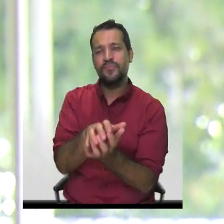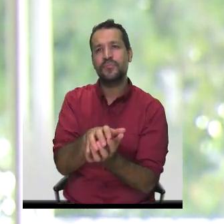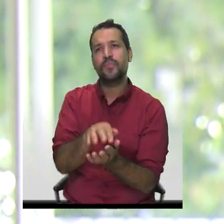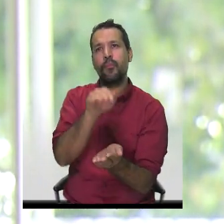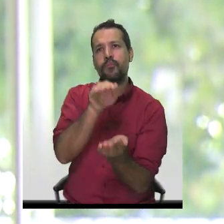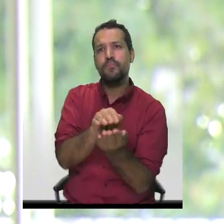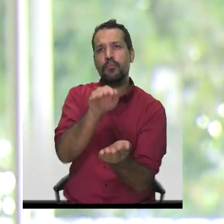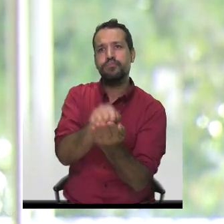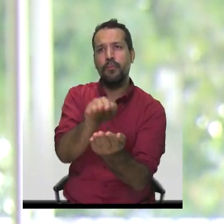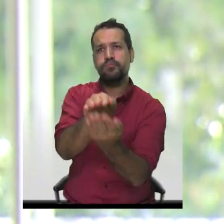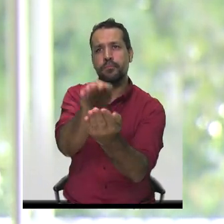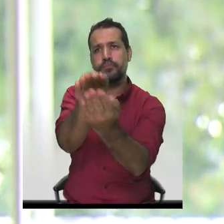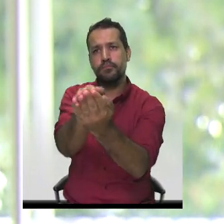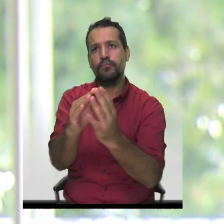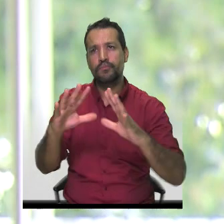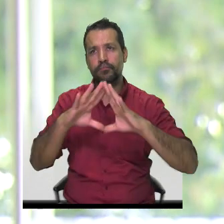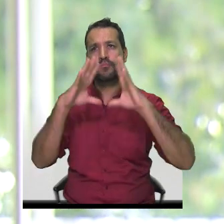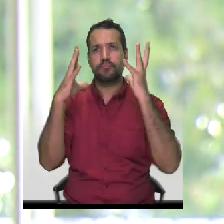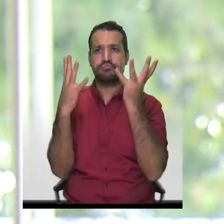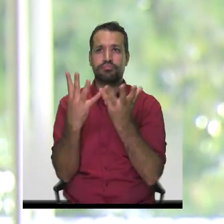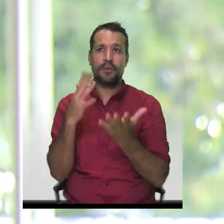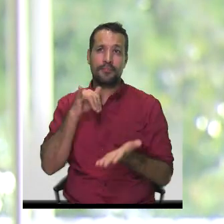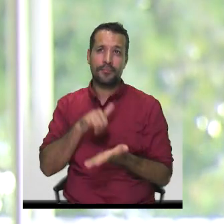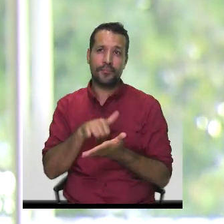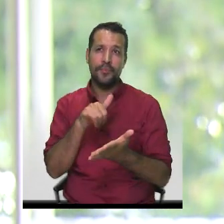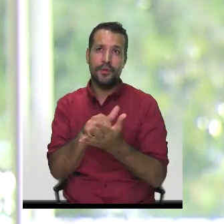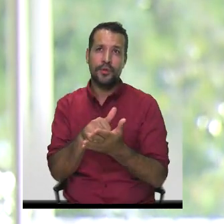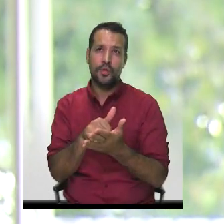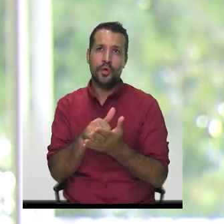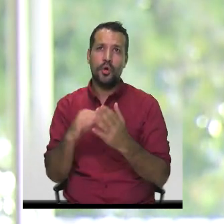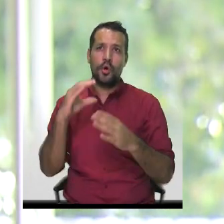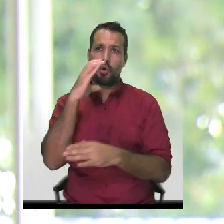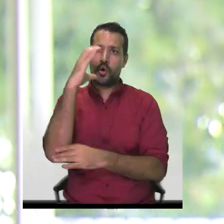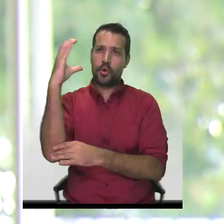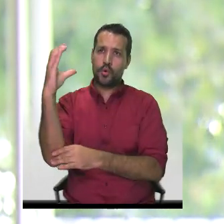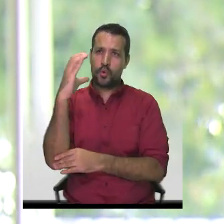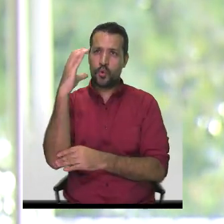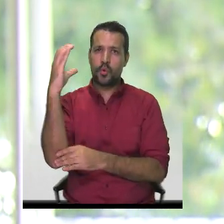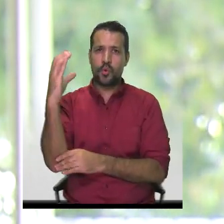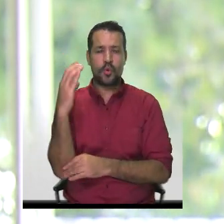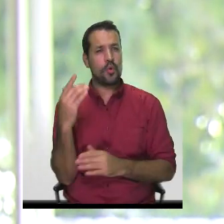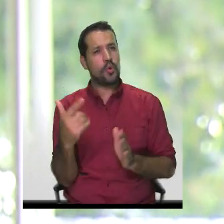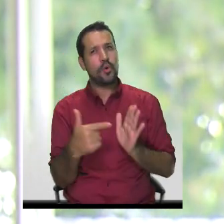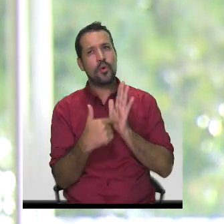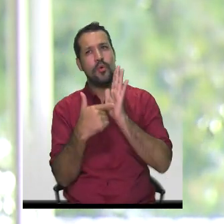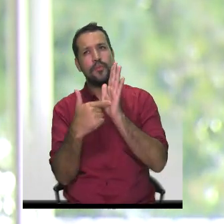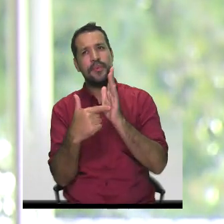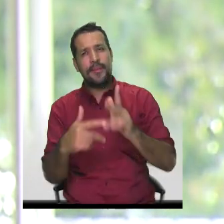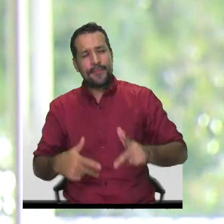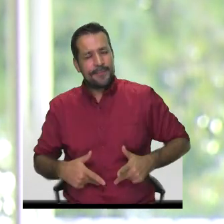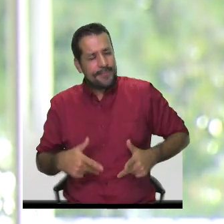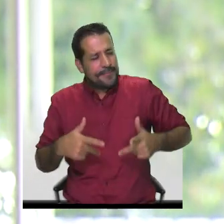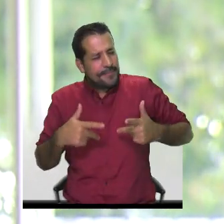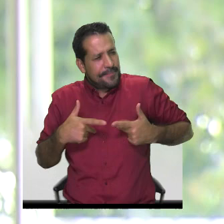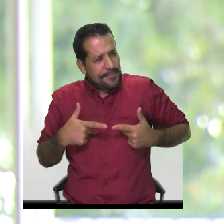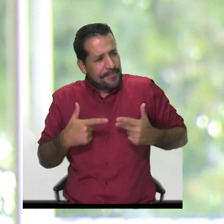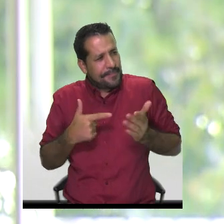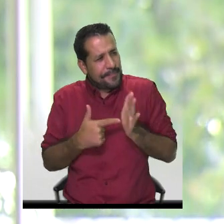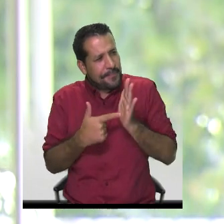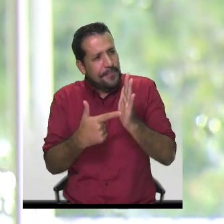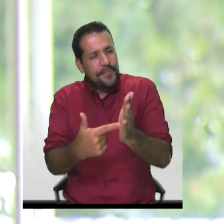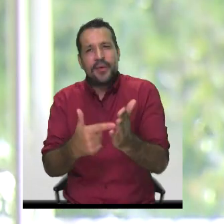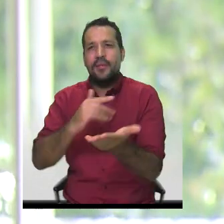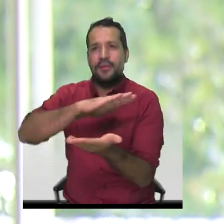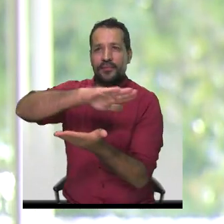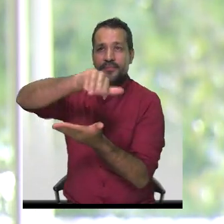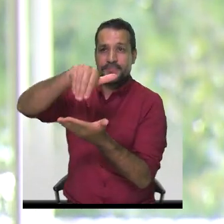ende, Colombia es un epicentro de la vida en el planeta y en la medida en que nosotros seamos conscientes de eso vamos a